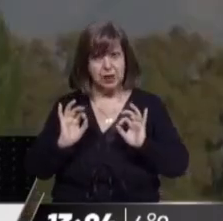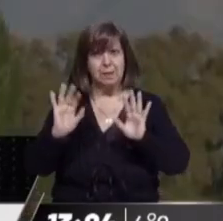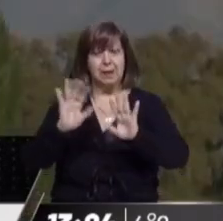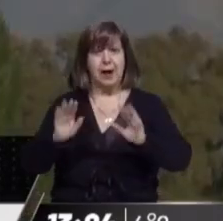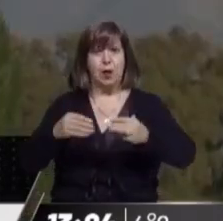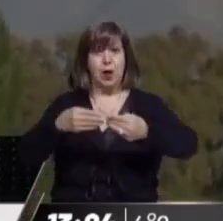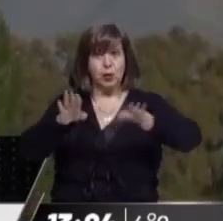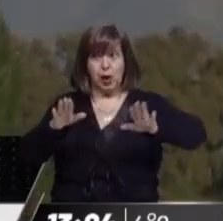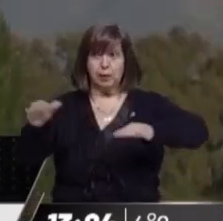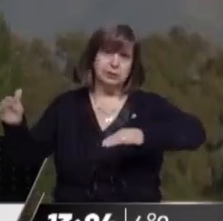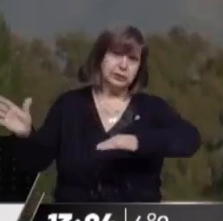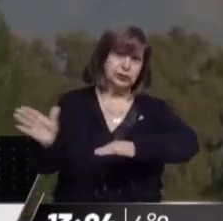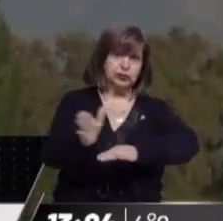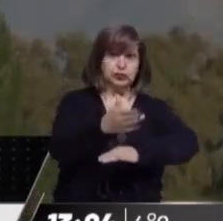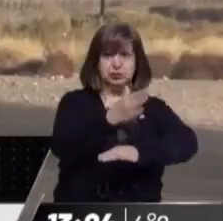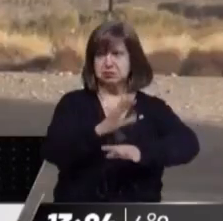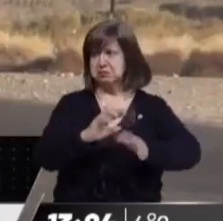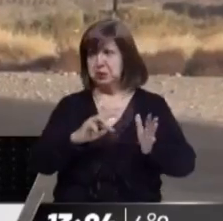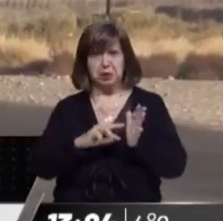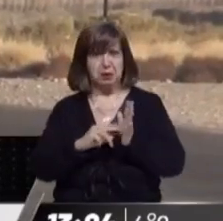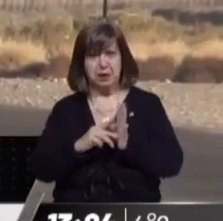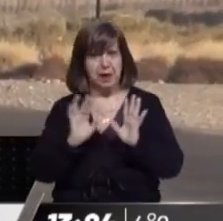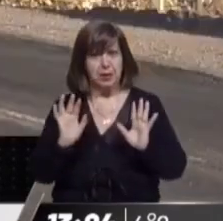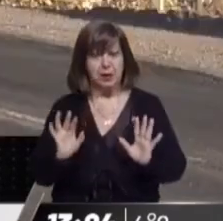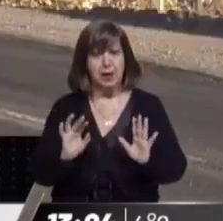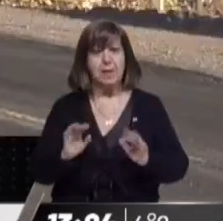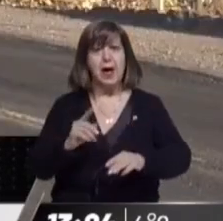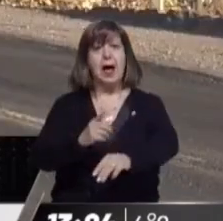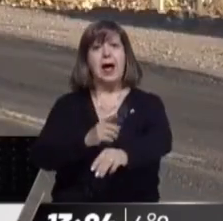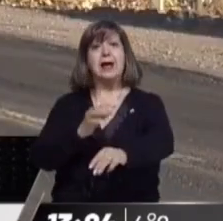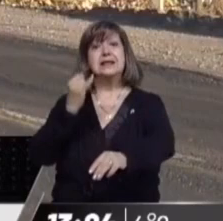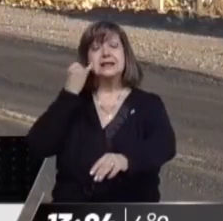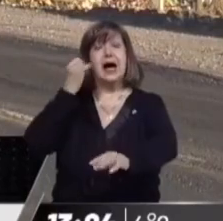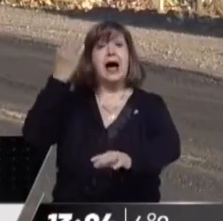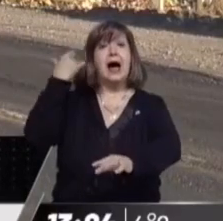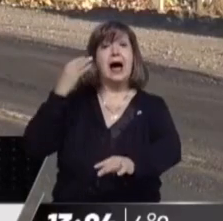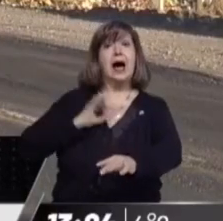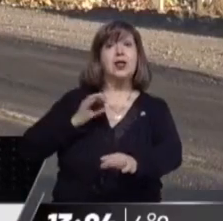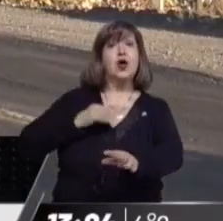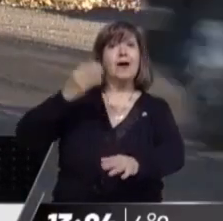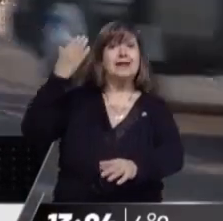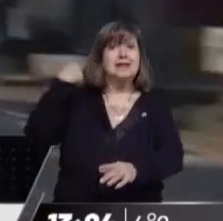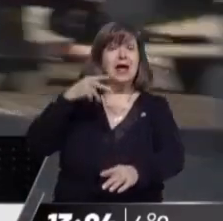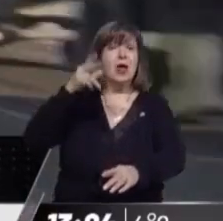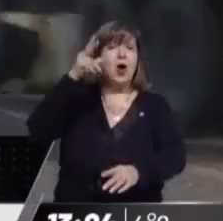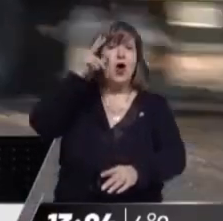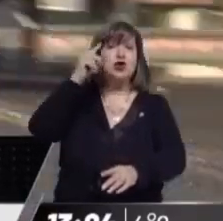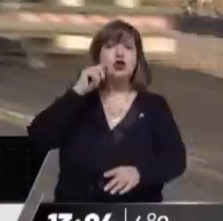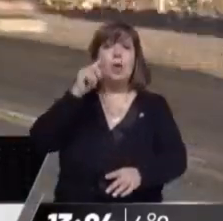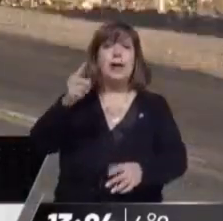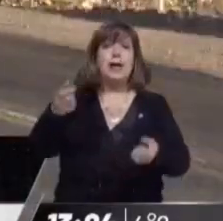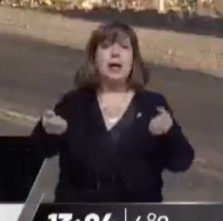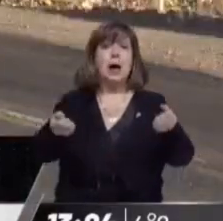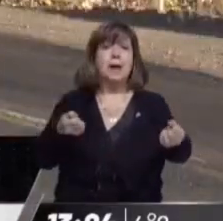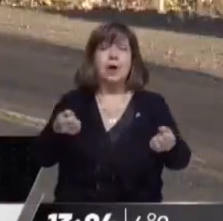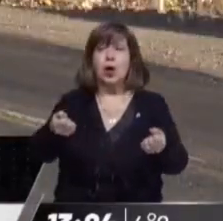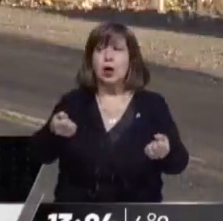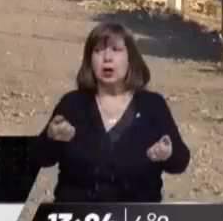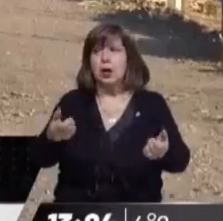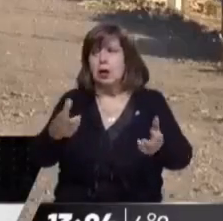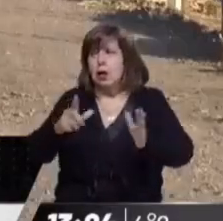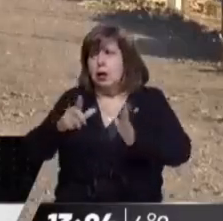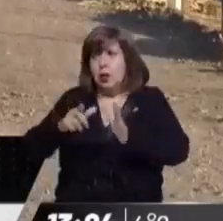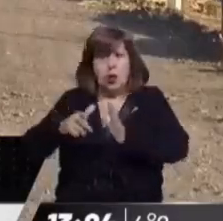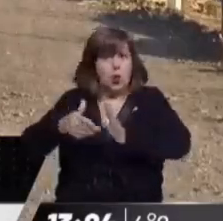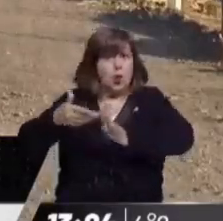lo cual no vamos a tener lo que estábamos acostumbrados el año pasado a tener, 8.000, 9.000 camiones varados. No vamos a tener más de 2.240